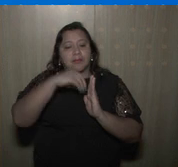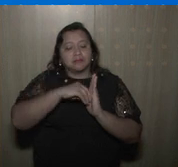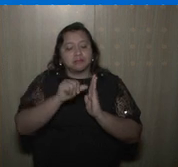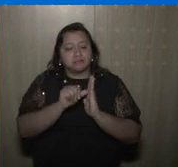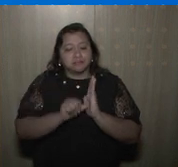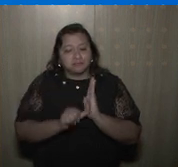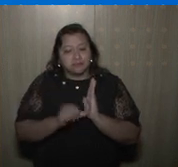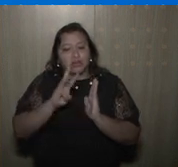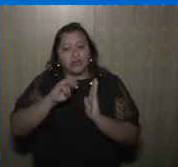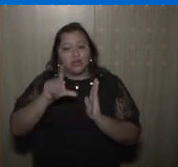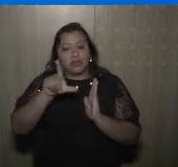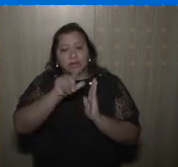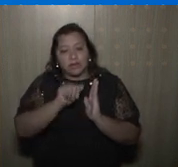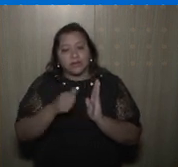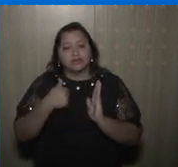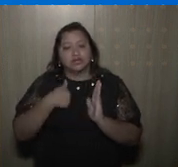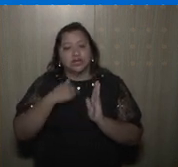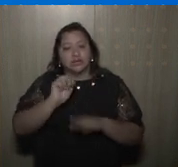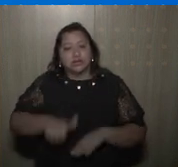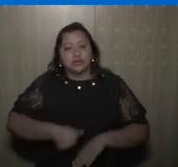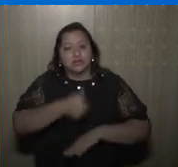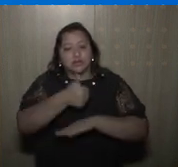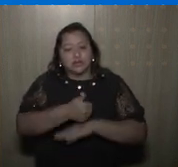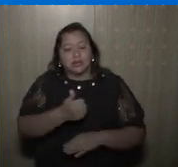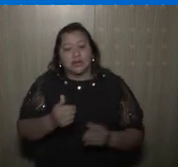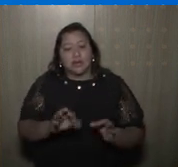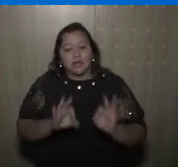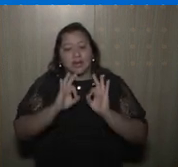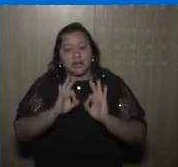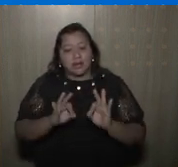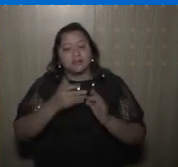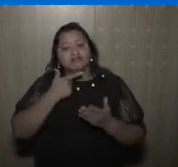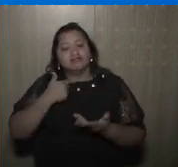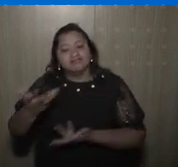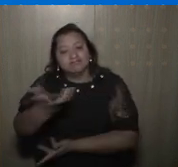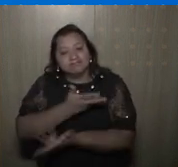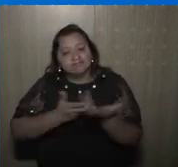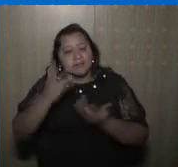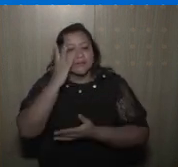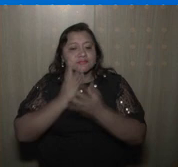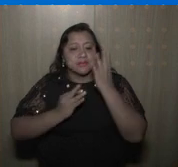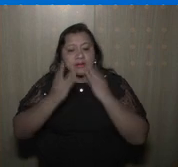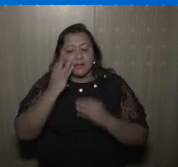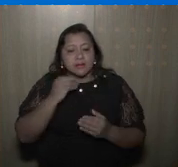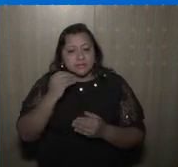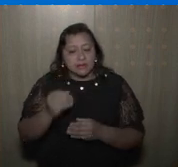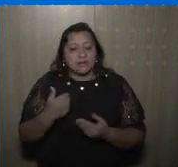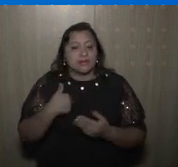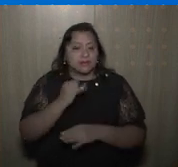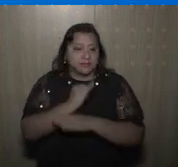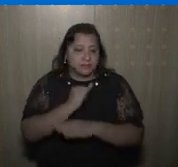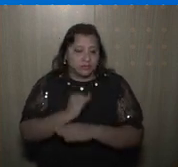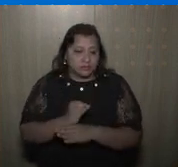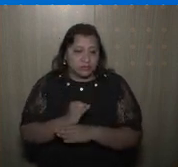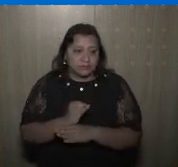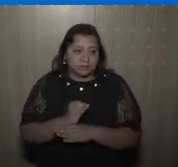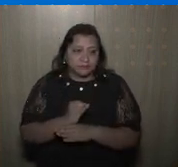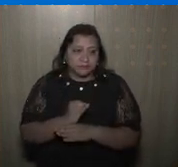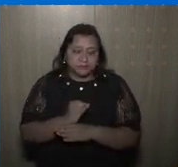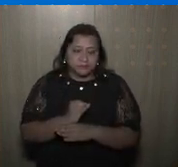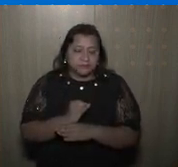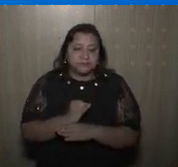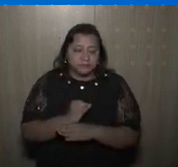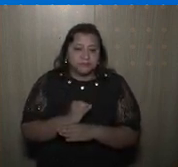Salgado, subdirector de calidad académica de Uniminuto, y es un gusto poder compartir la experiencia que ha tenido nuestra institución con esta plataforma. Lo primero que